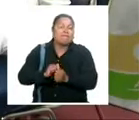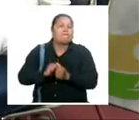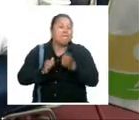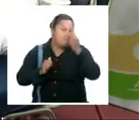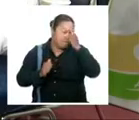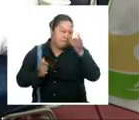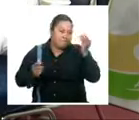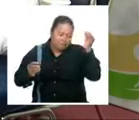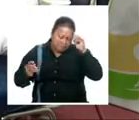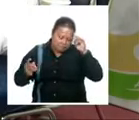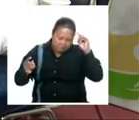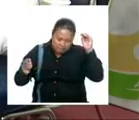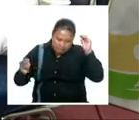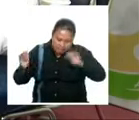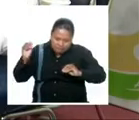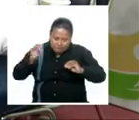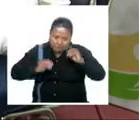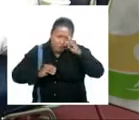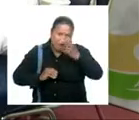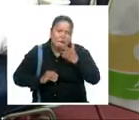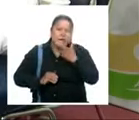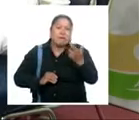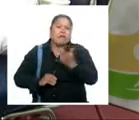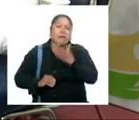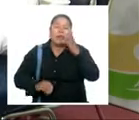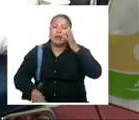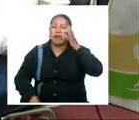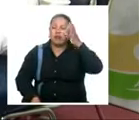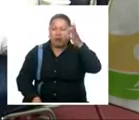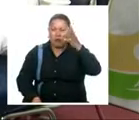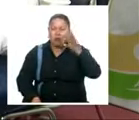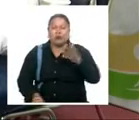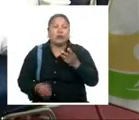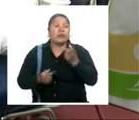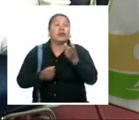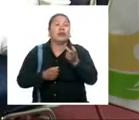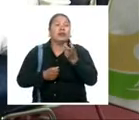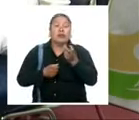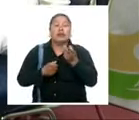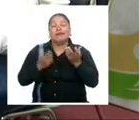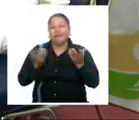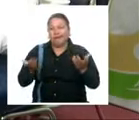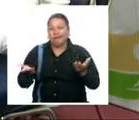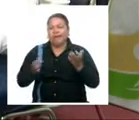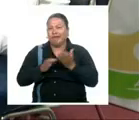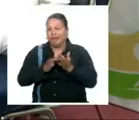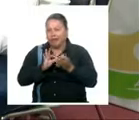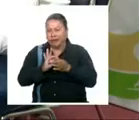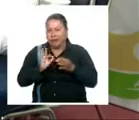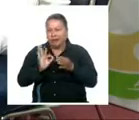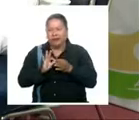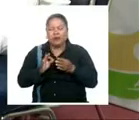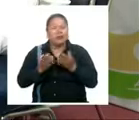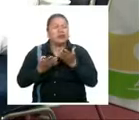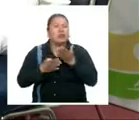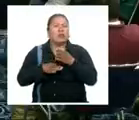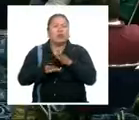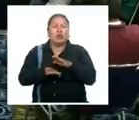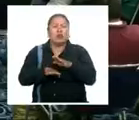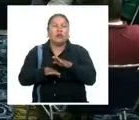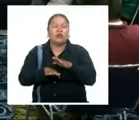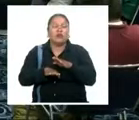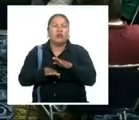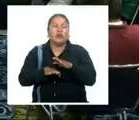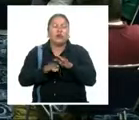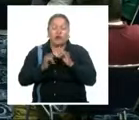construir un mejor futuro. Esto es lo que podríamos decir con respecto